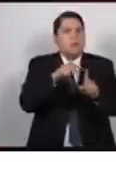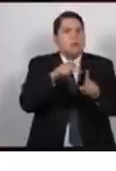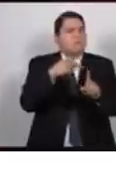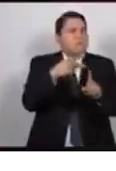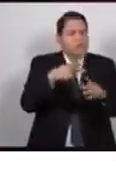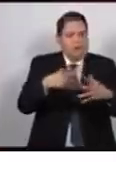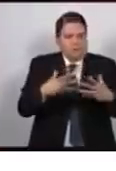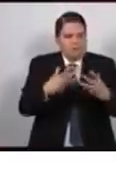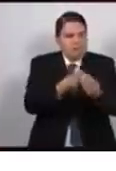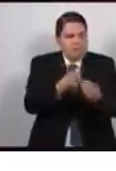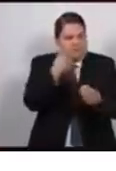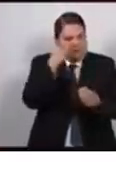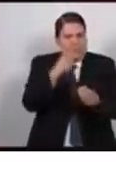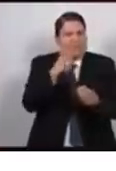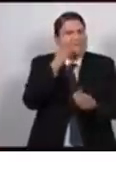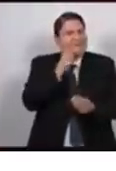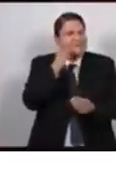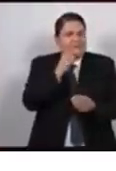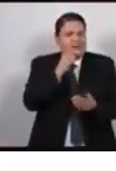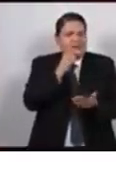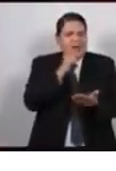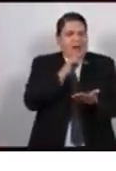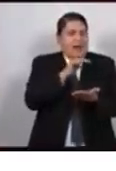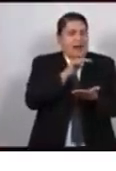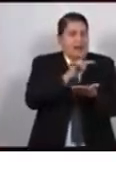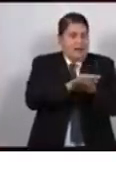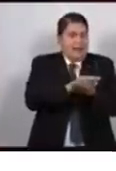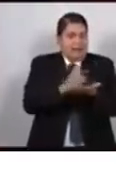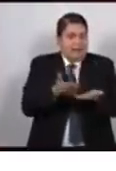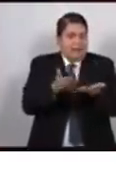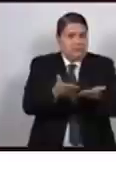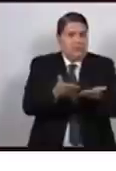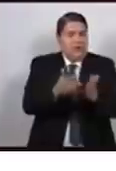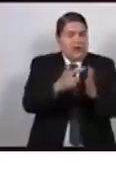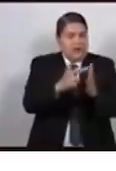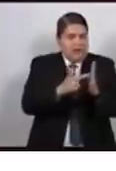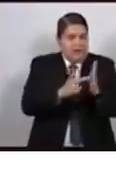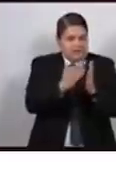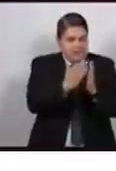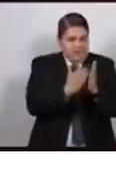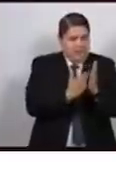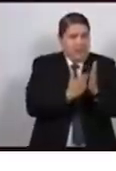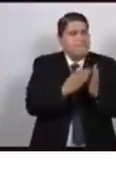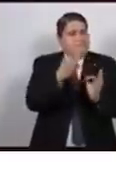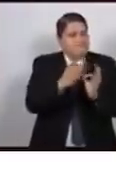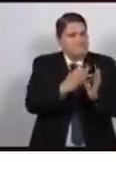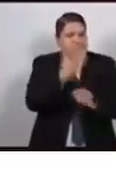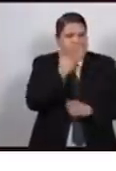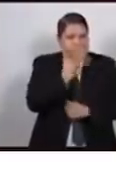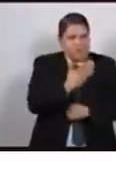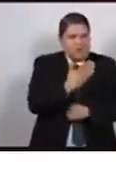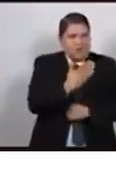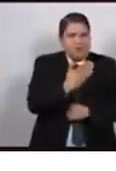determinación para que salga adelante una regularización de cannabis de avanzada que reconozca los